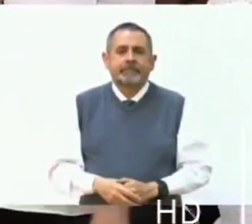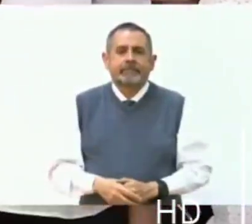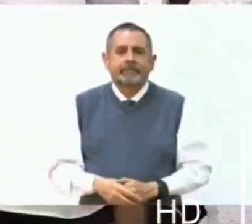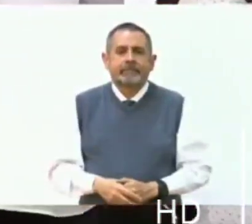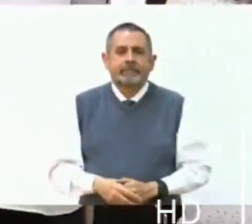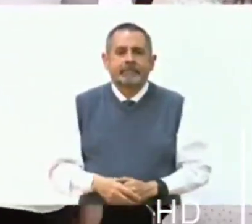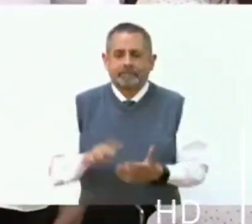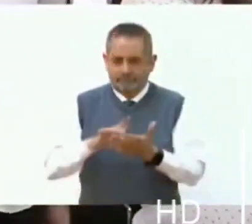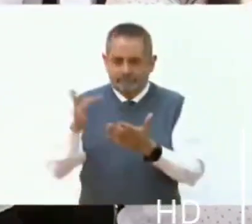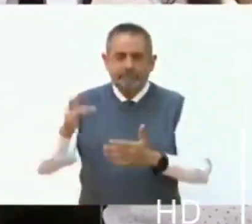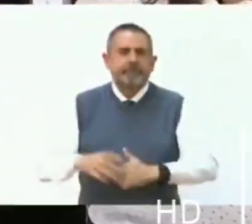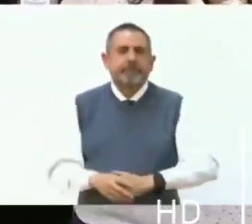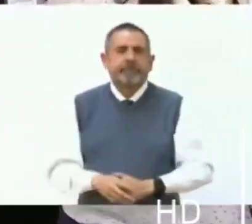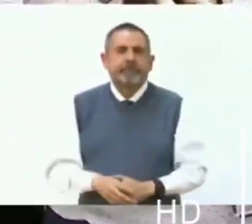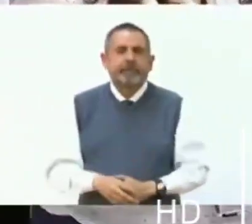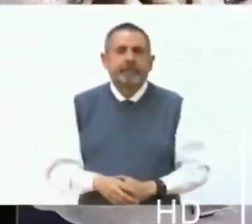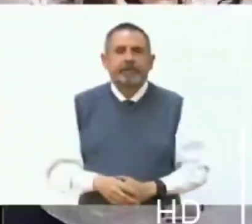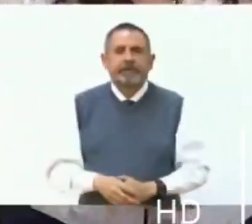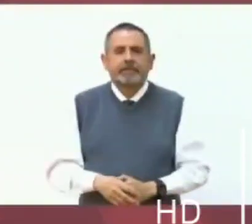Gracias.